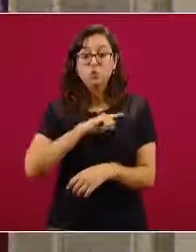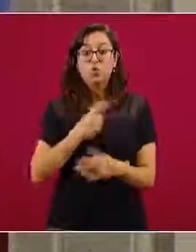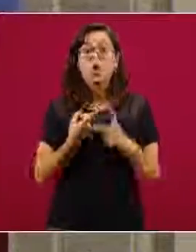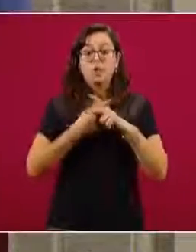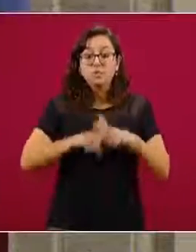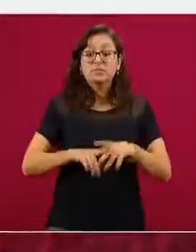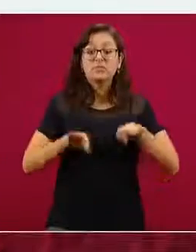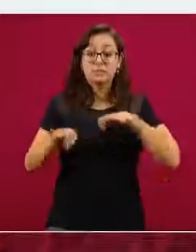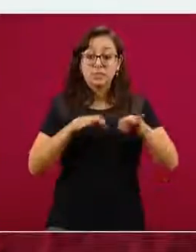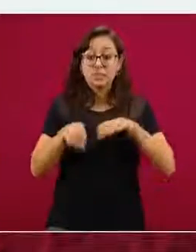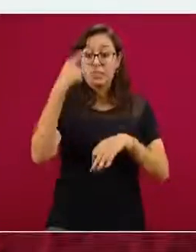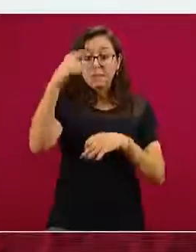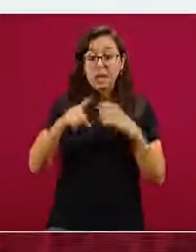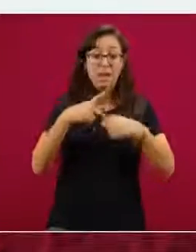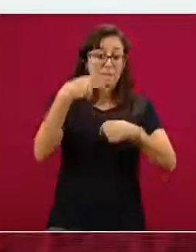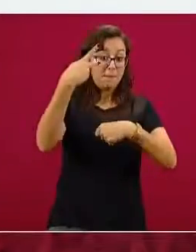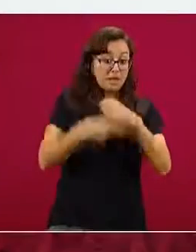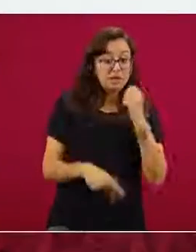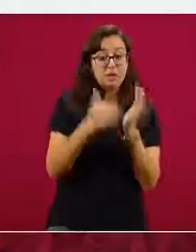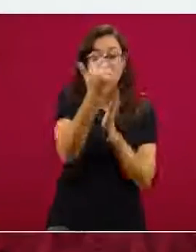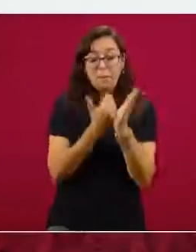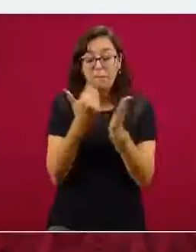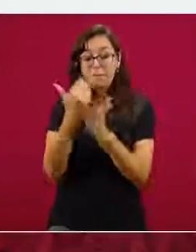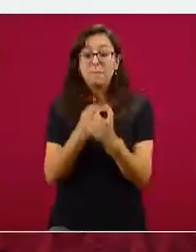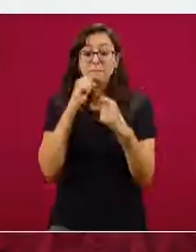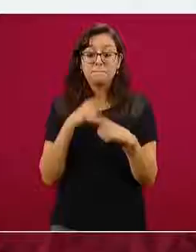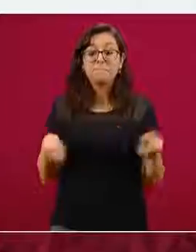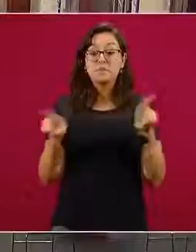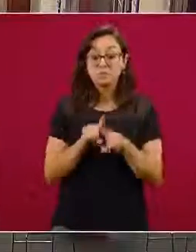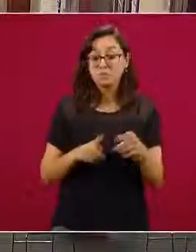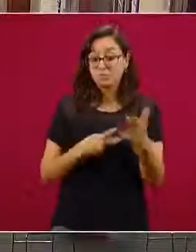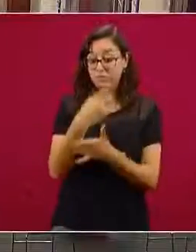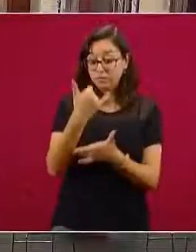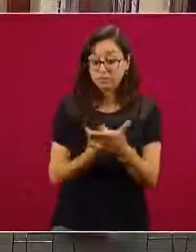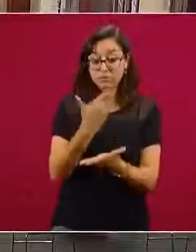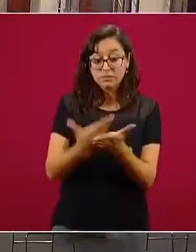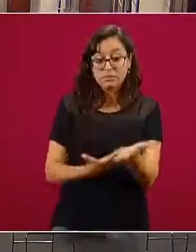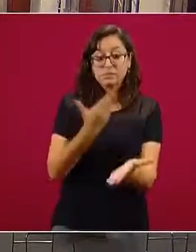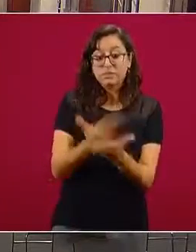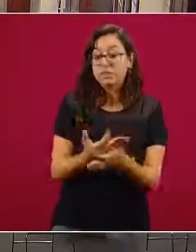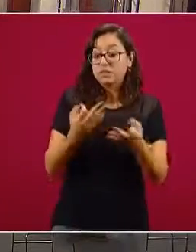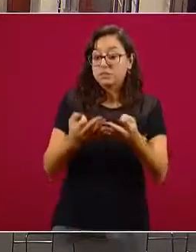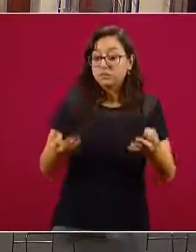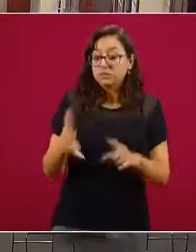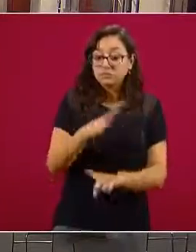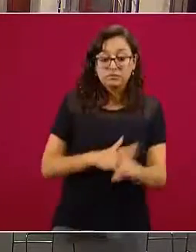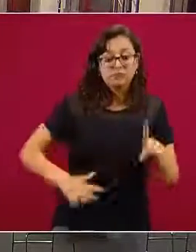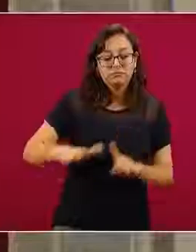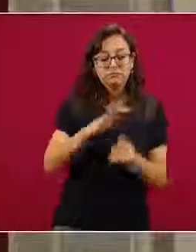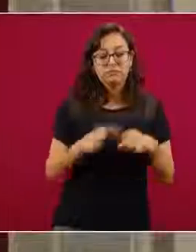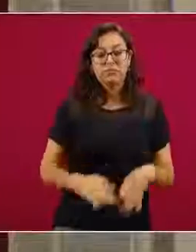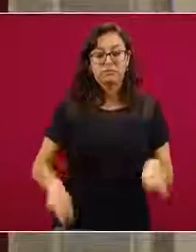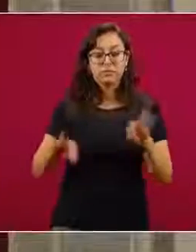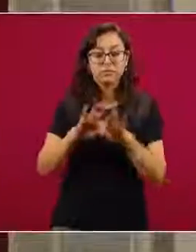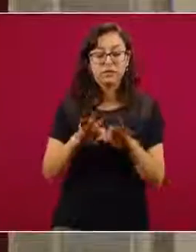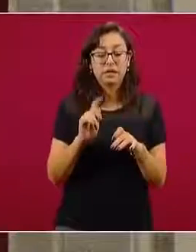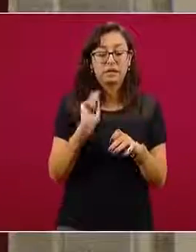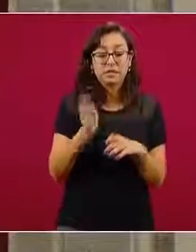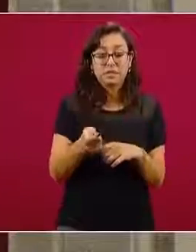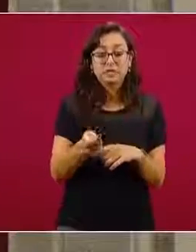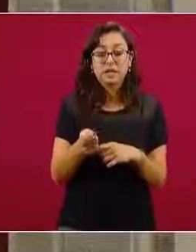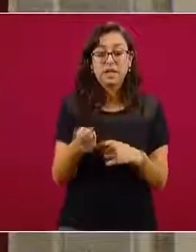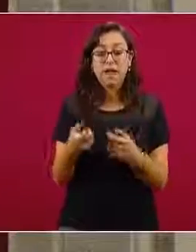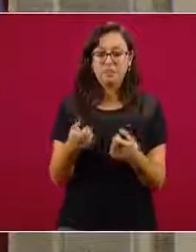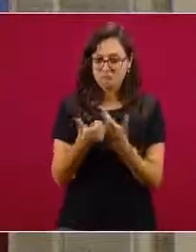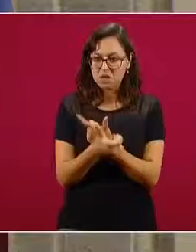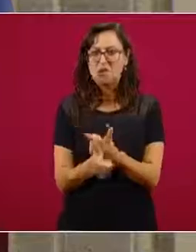mitigar estos riesgos, pero además, como parte de estos proyectos, la idea es generar una oferta de suelo importante, es decir, liberar suelo que